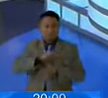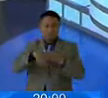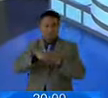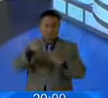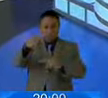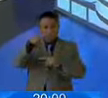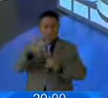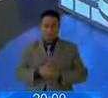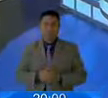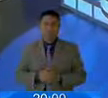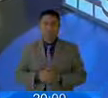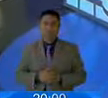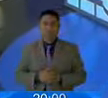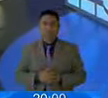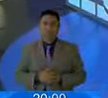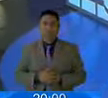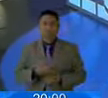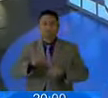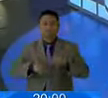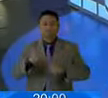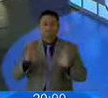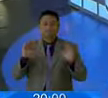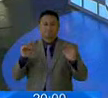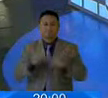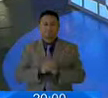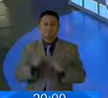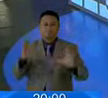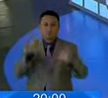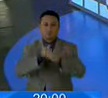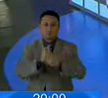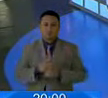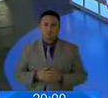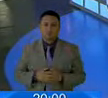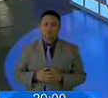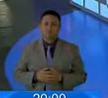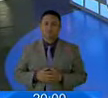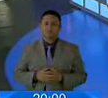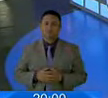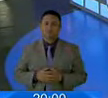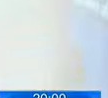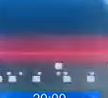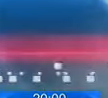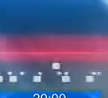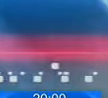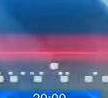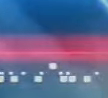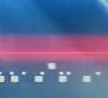del Comercio TV, María Mercedes. Hasta entonces, amigos, que descansen. Muy buenas noches. Un abrazo.